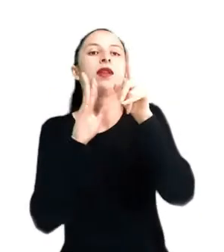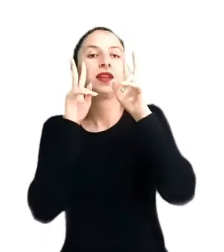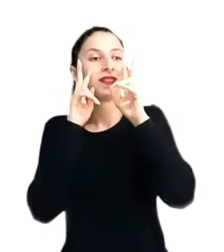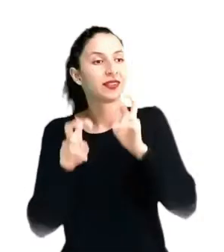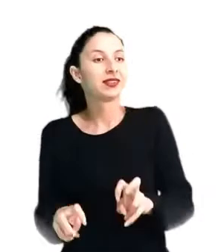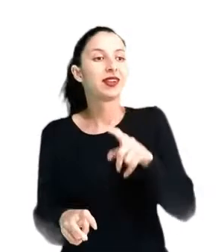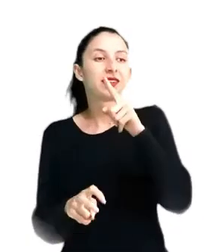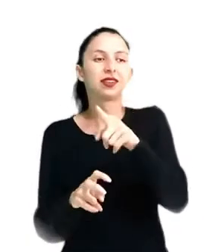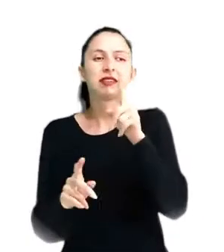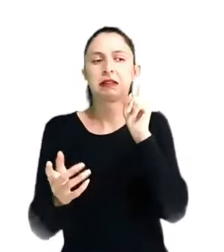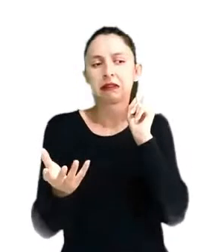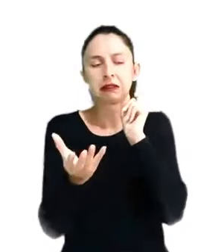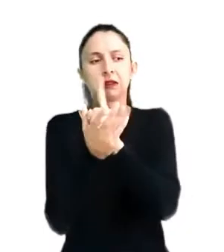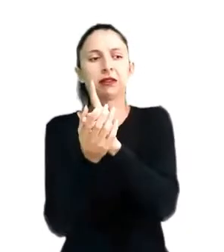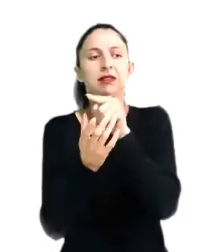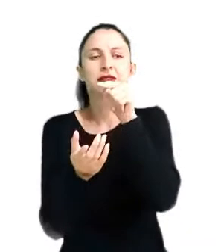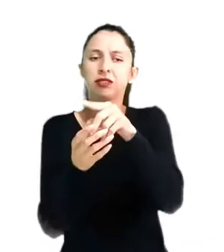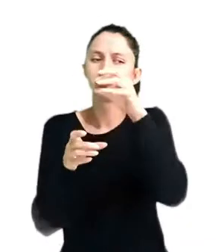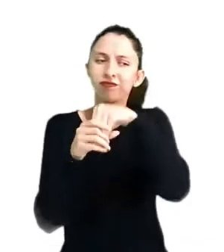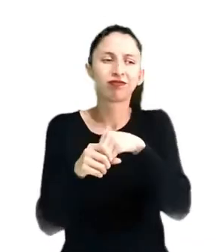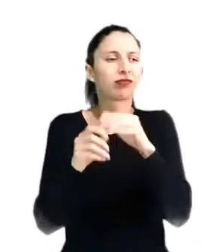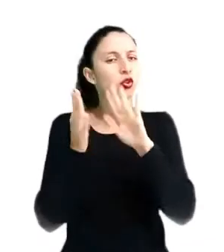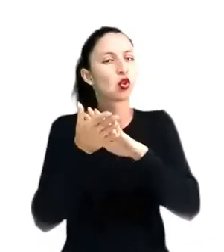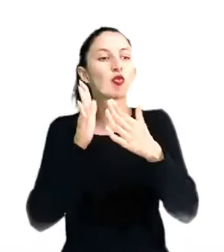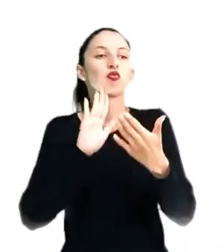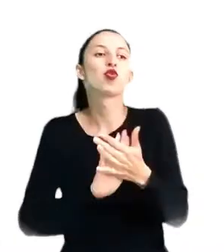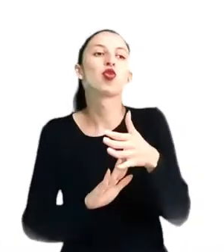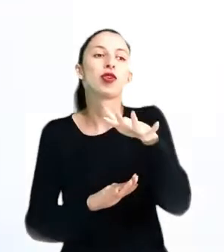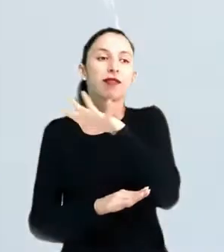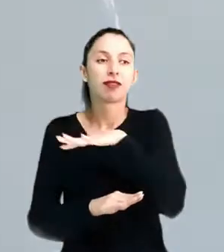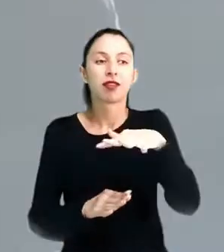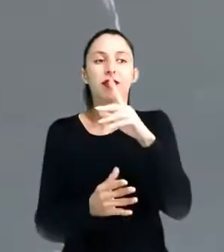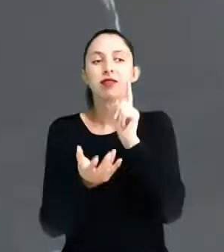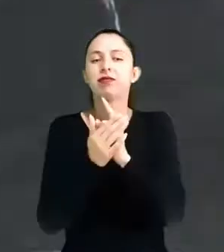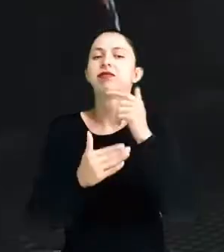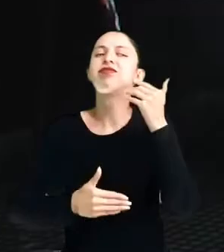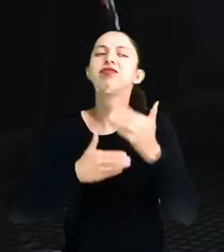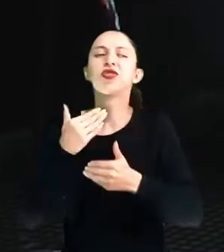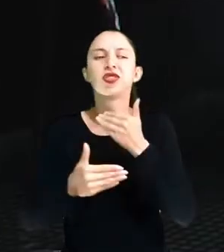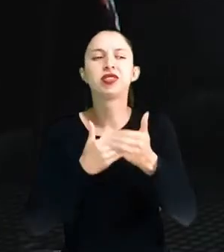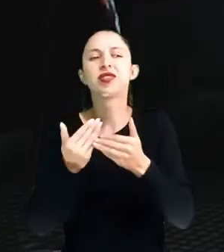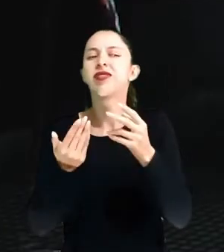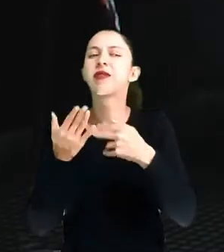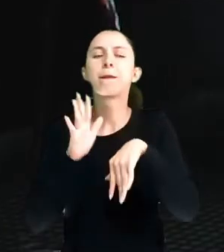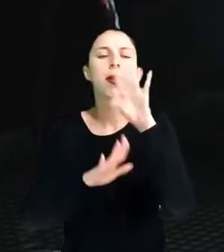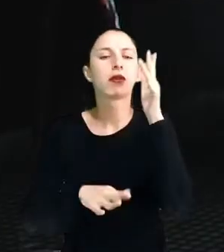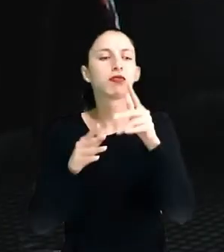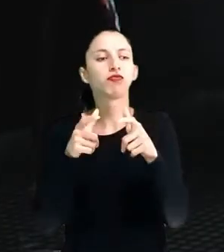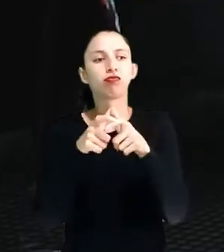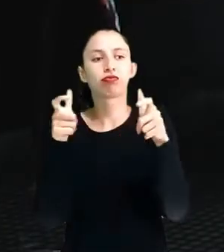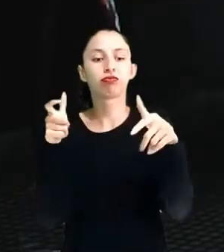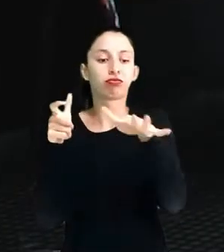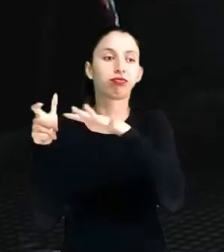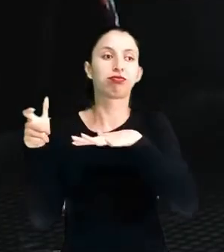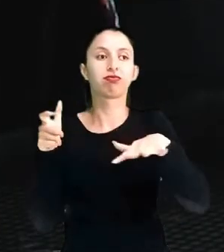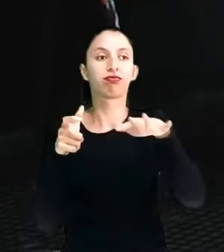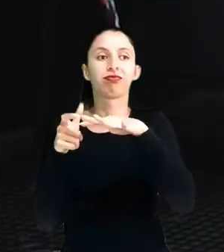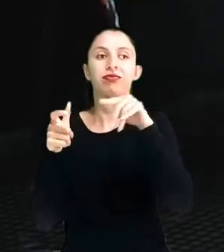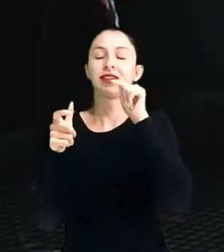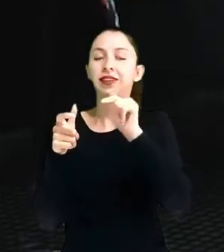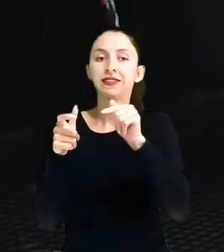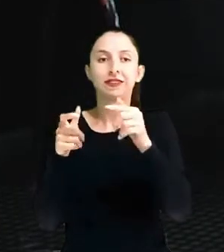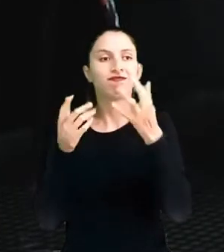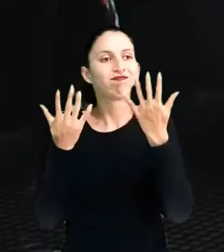se involucró un poco más con la comunidad, se involucró dentro de un proceso mucho más grande y cada